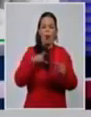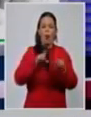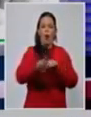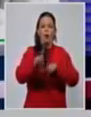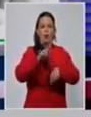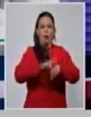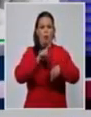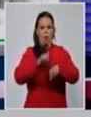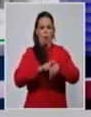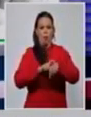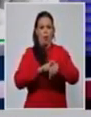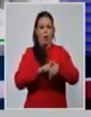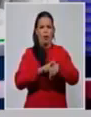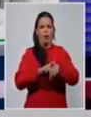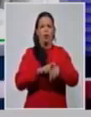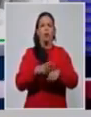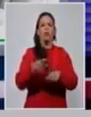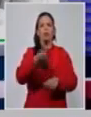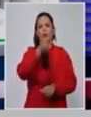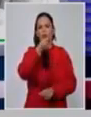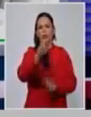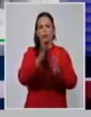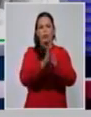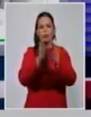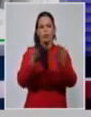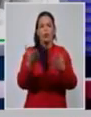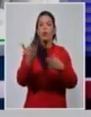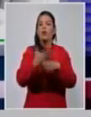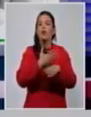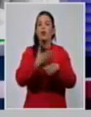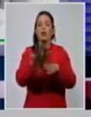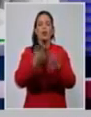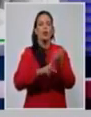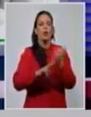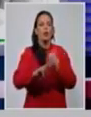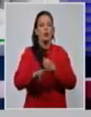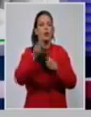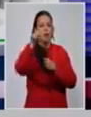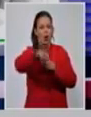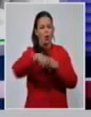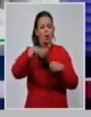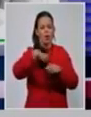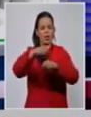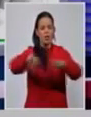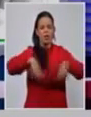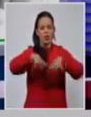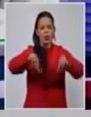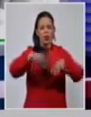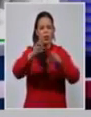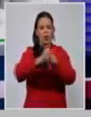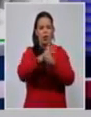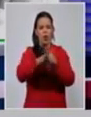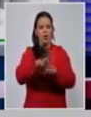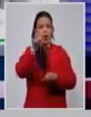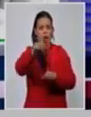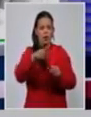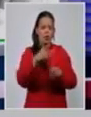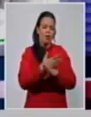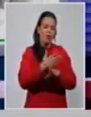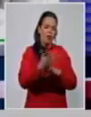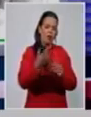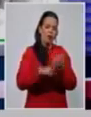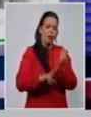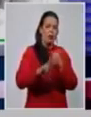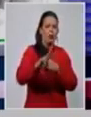establecido durante la semana con distintas provincias que hoy enfrentan a la COVID-19, provincias que han marcado una